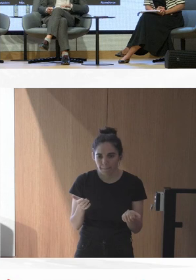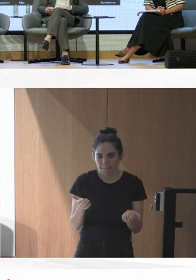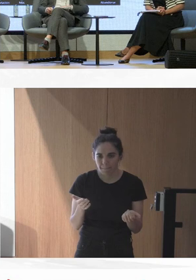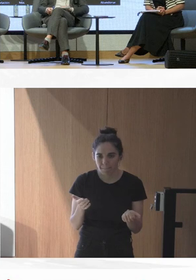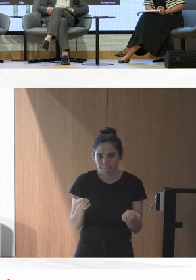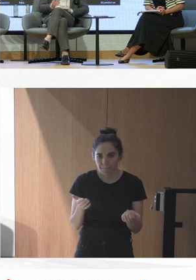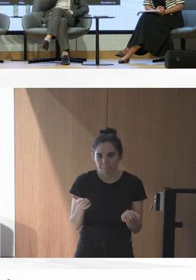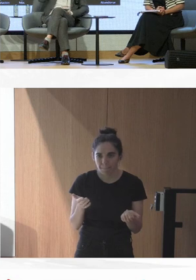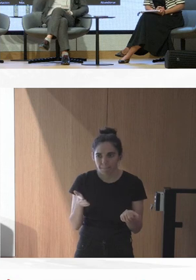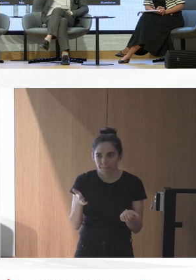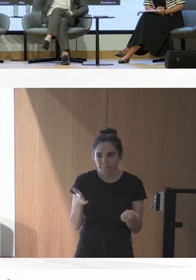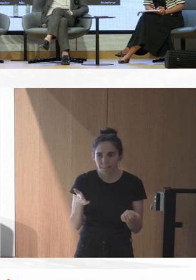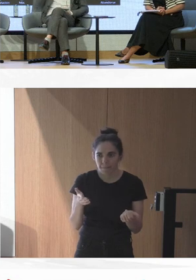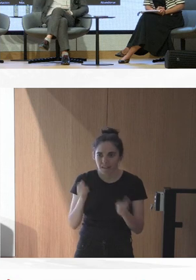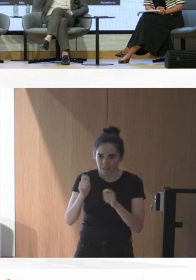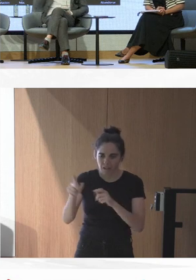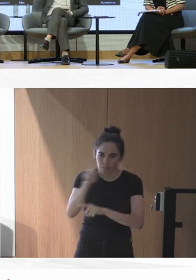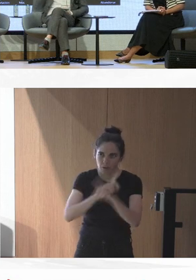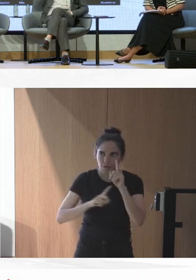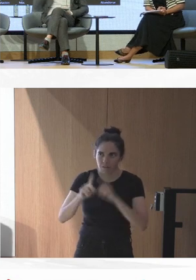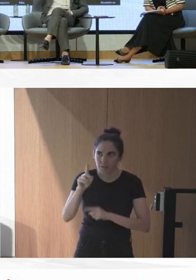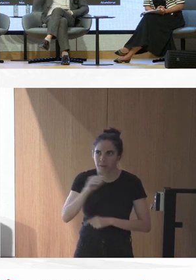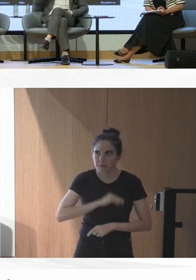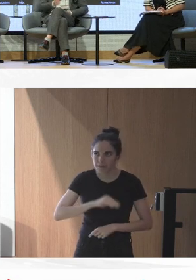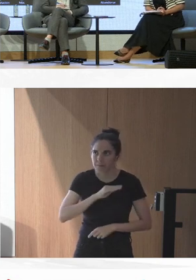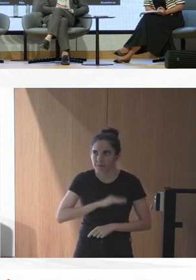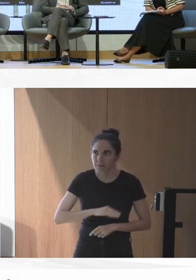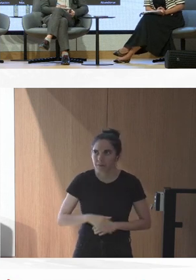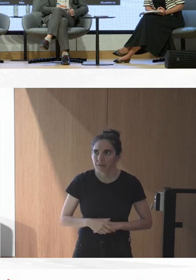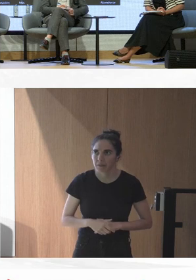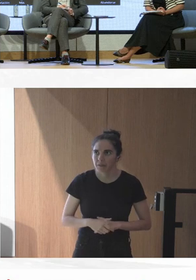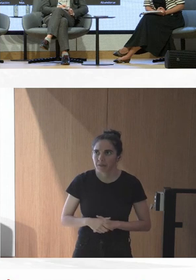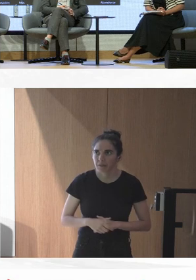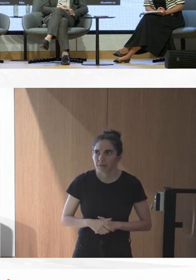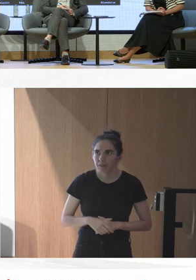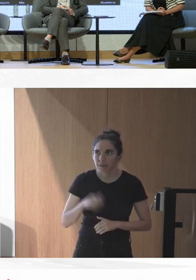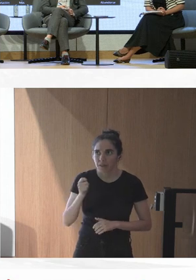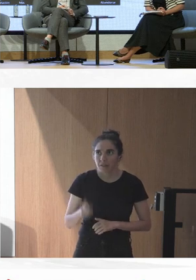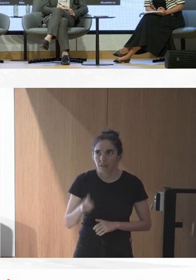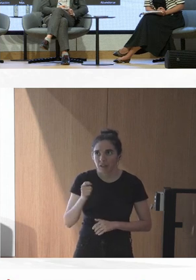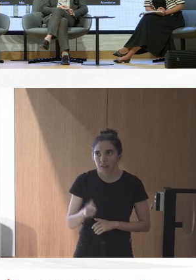de esto que plantea demasiados problemas en adelante. Y normalmente